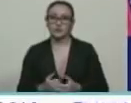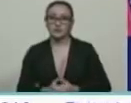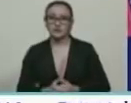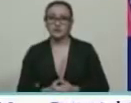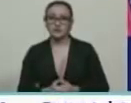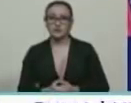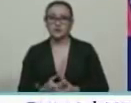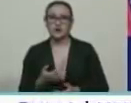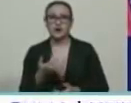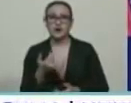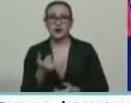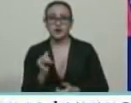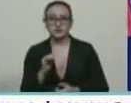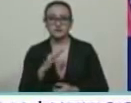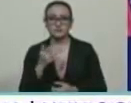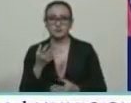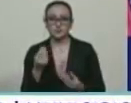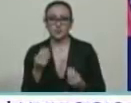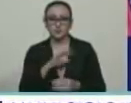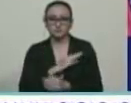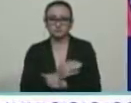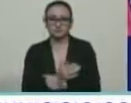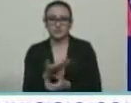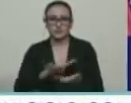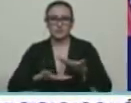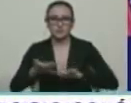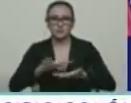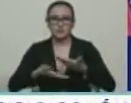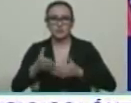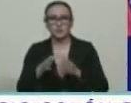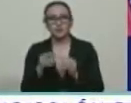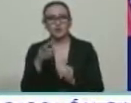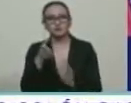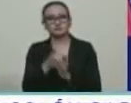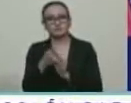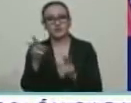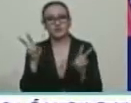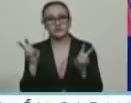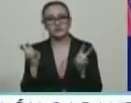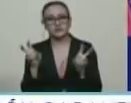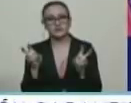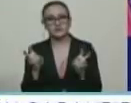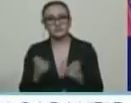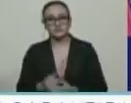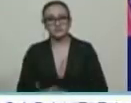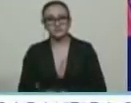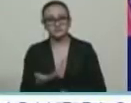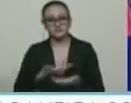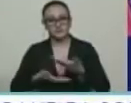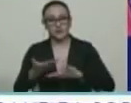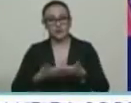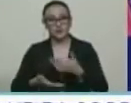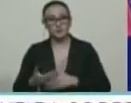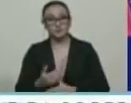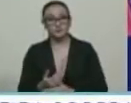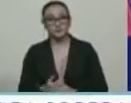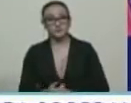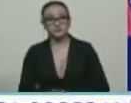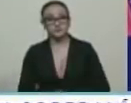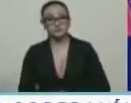Tenemos muchísimo potencial de colaborar en todos estos campos de negocios, y